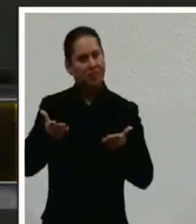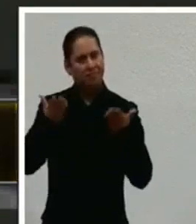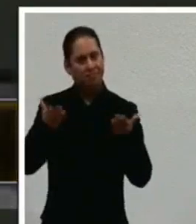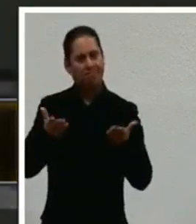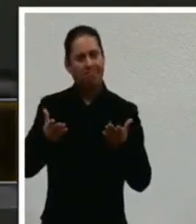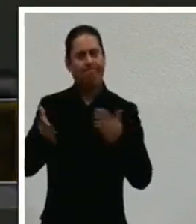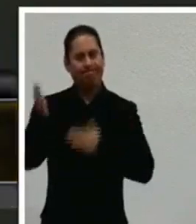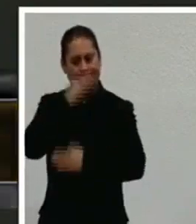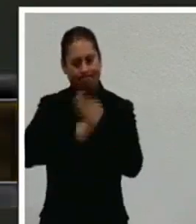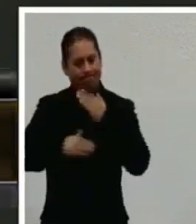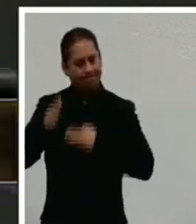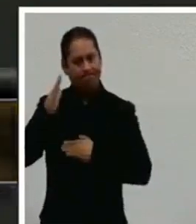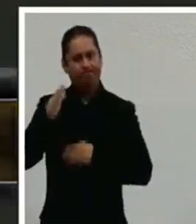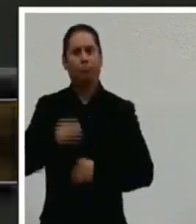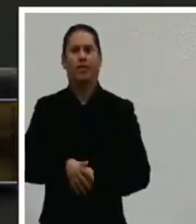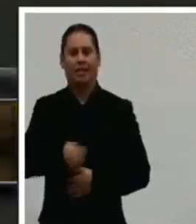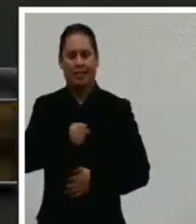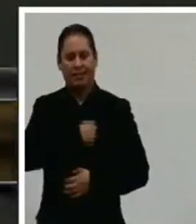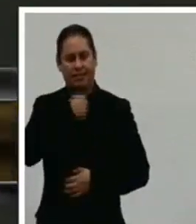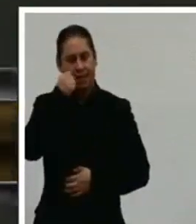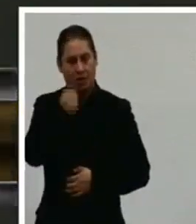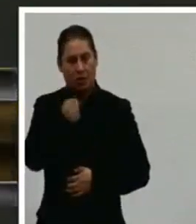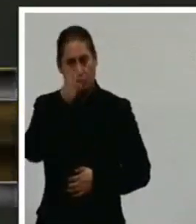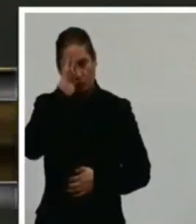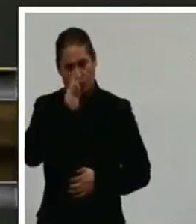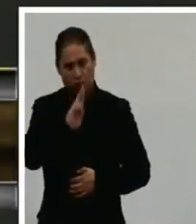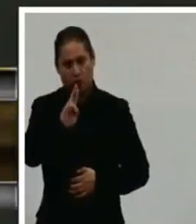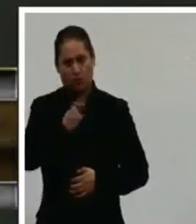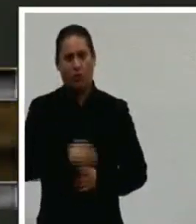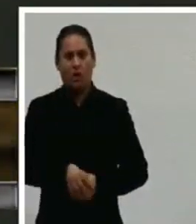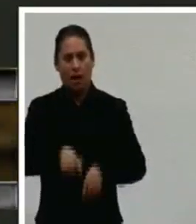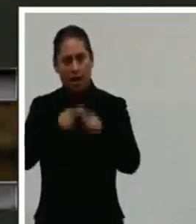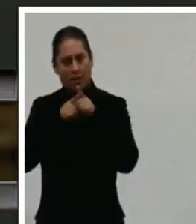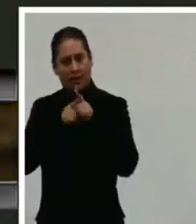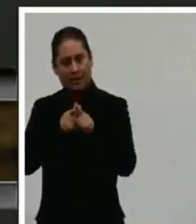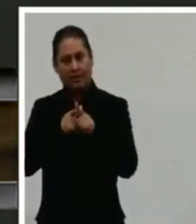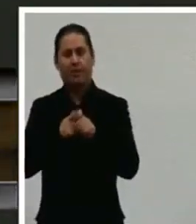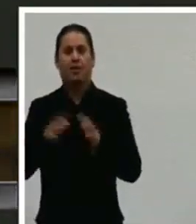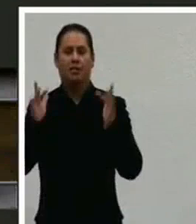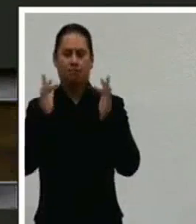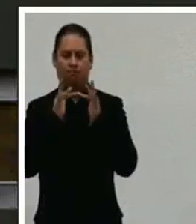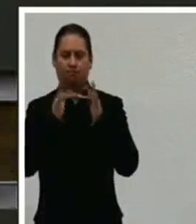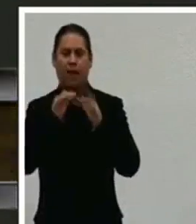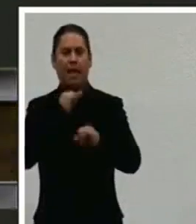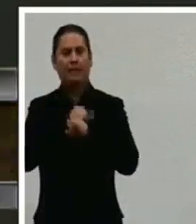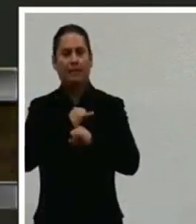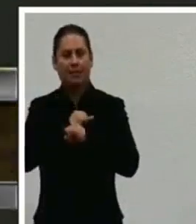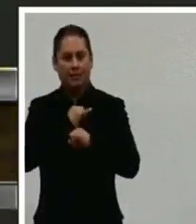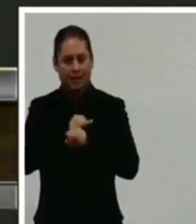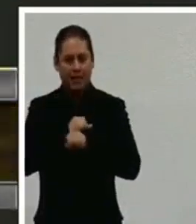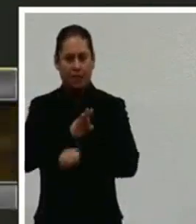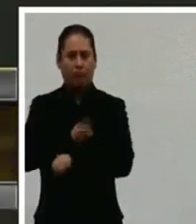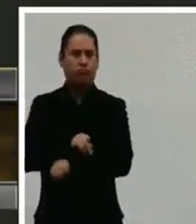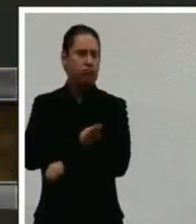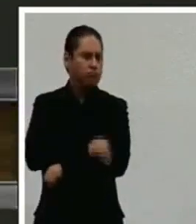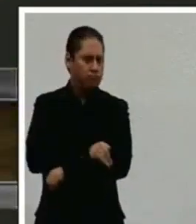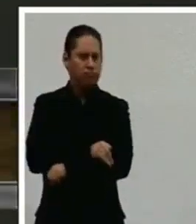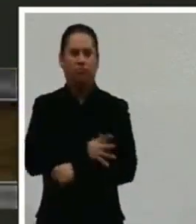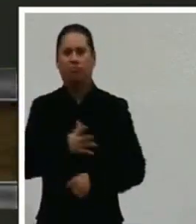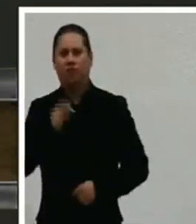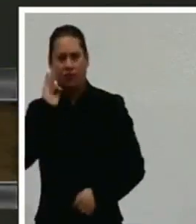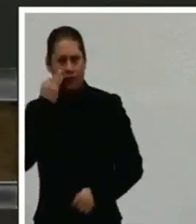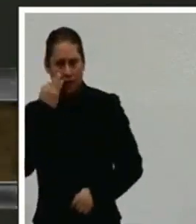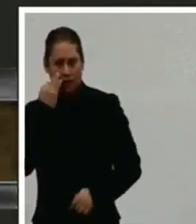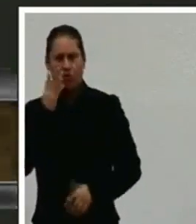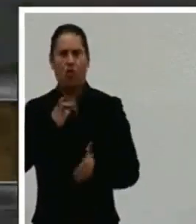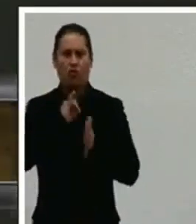éxito del mundo. Saludo de manera muy respetuosa a los que nos siguen a través de las diferentes redes sociales, plataformas digitales